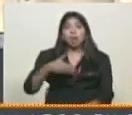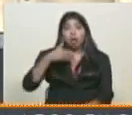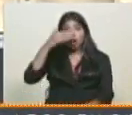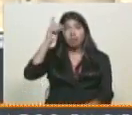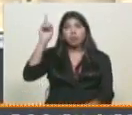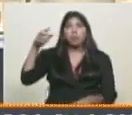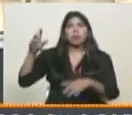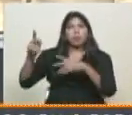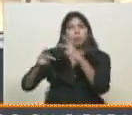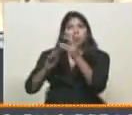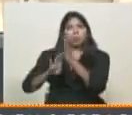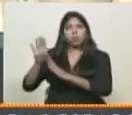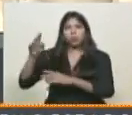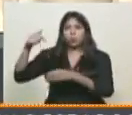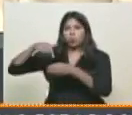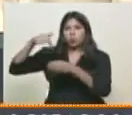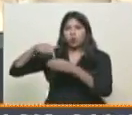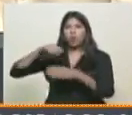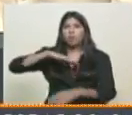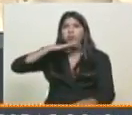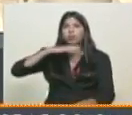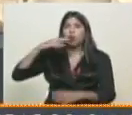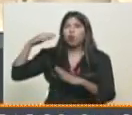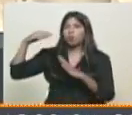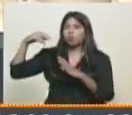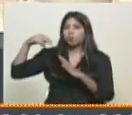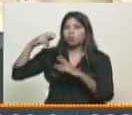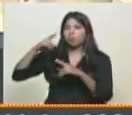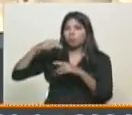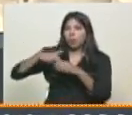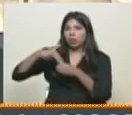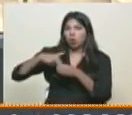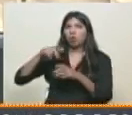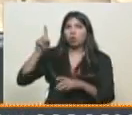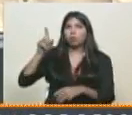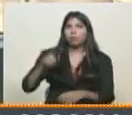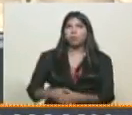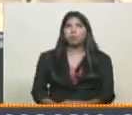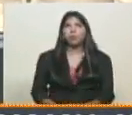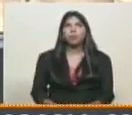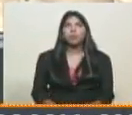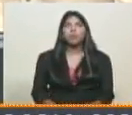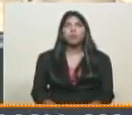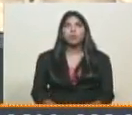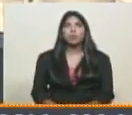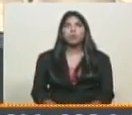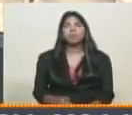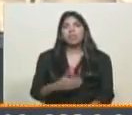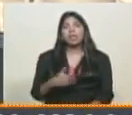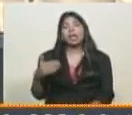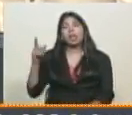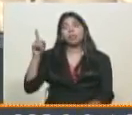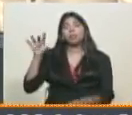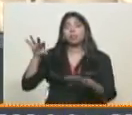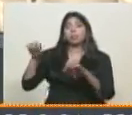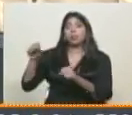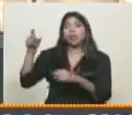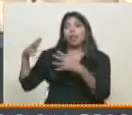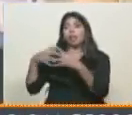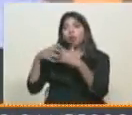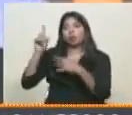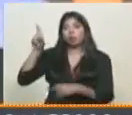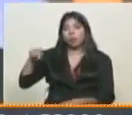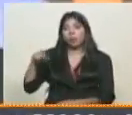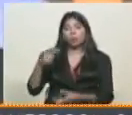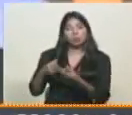tienen un lugar y tienen que ver con la construcción de una diplomacia diferente a la que quiere ser monopolizada por los eeuu y fue la que precisamente